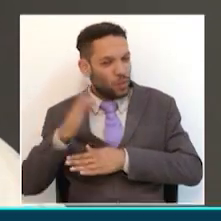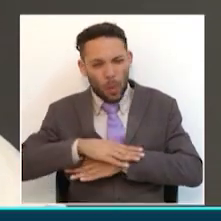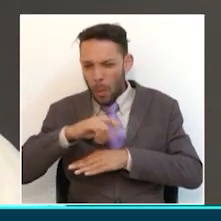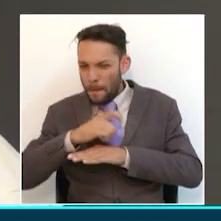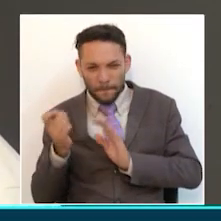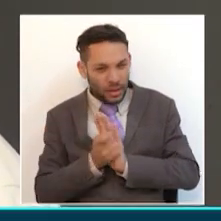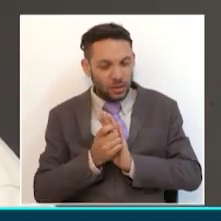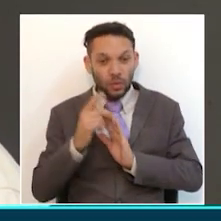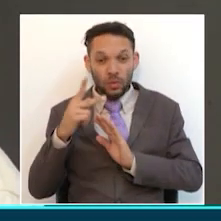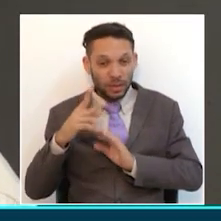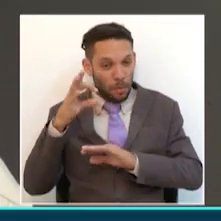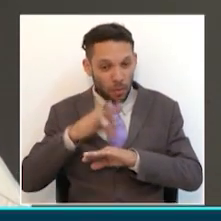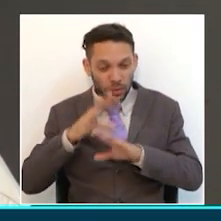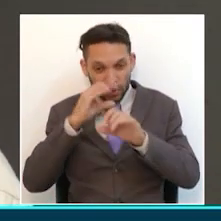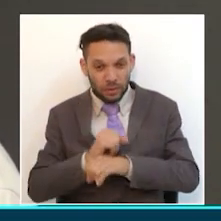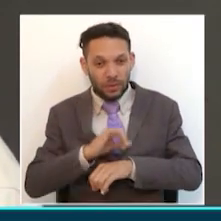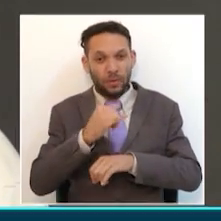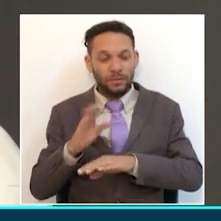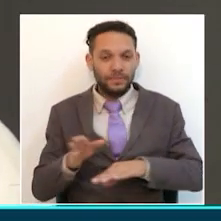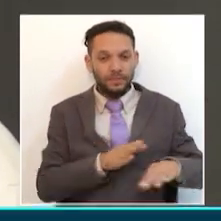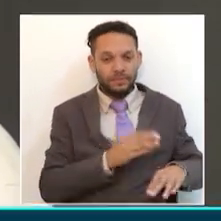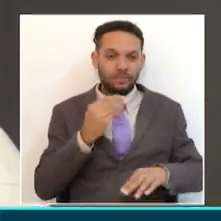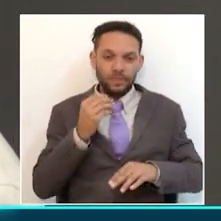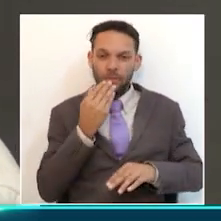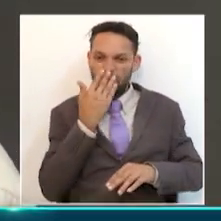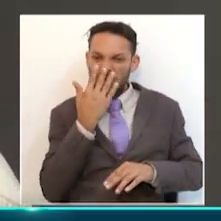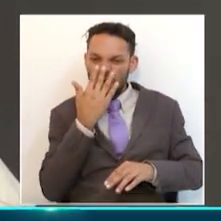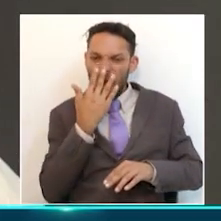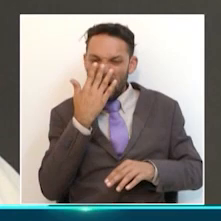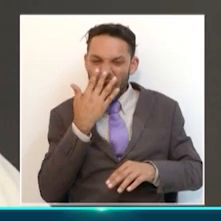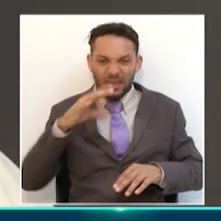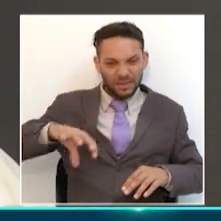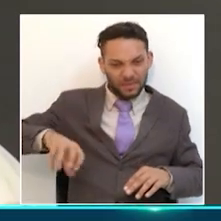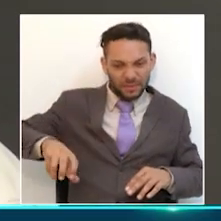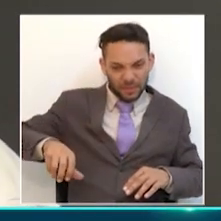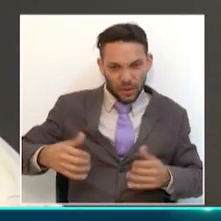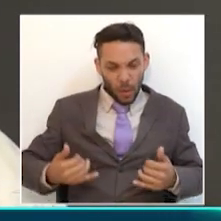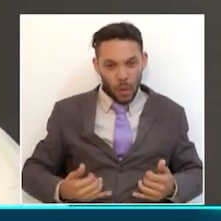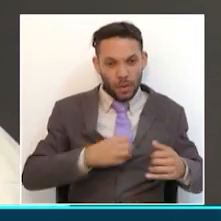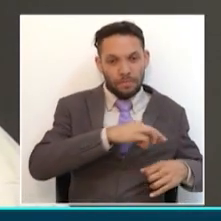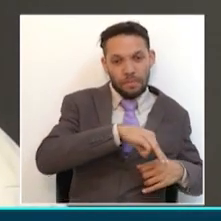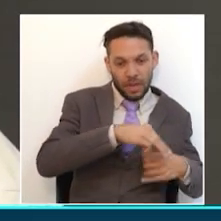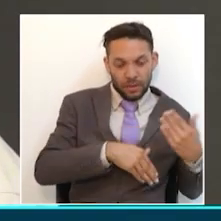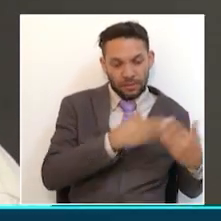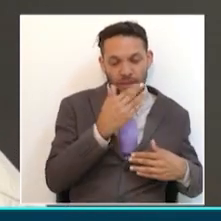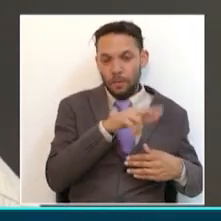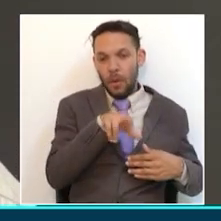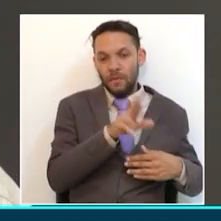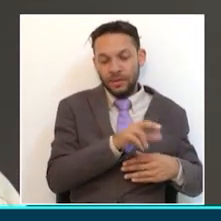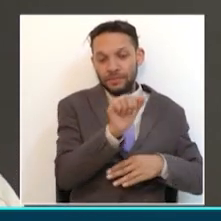jueves. No al transporte de gas líquidos desde las 7 de la noche de hoy, miércoles,